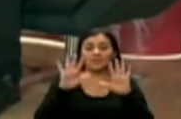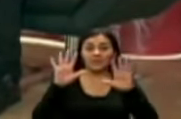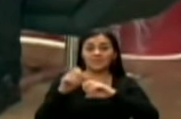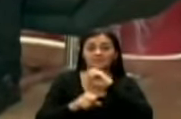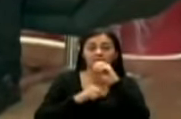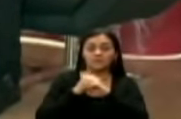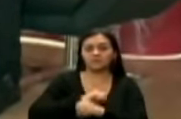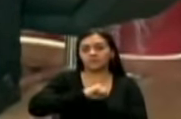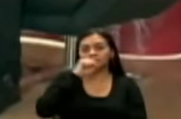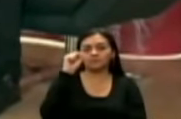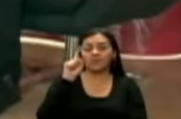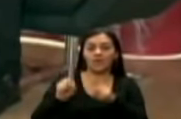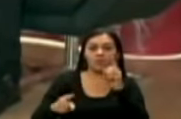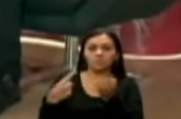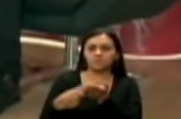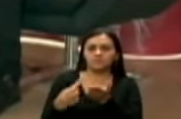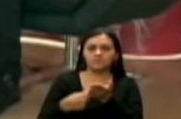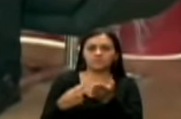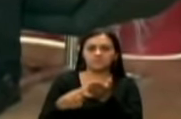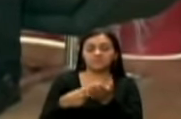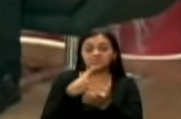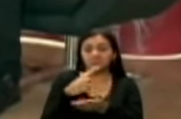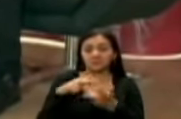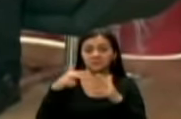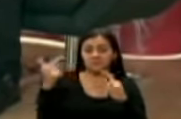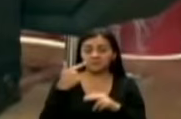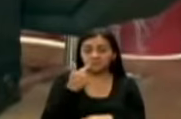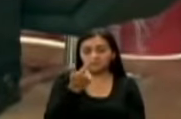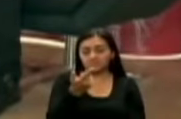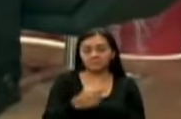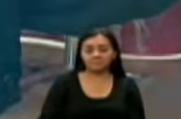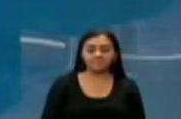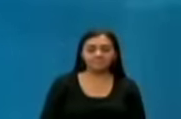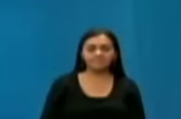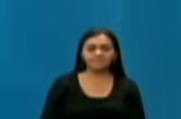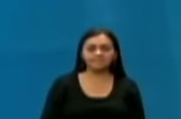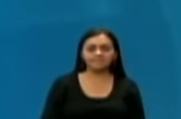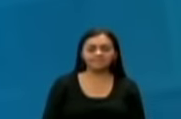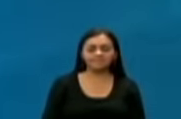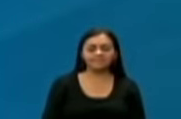llaman diversos analistas en la región. A continuación el video.